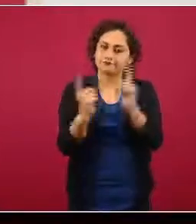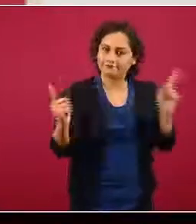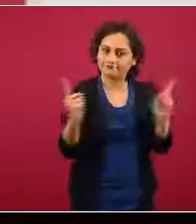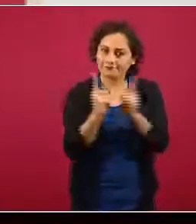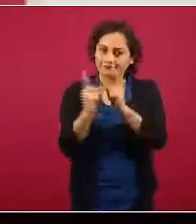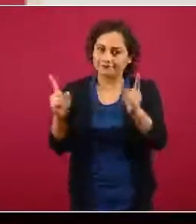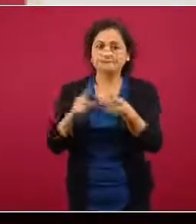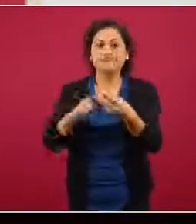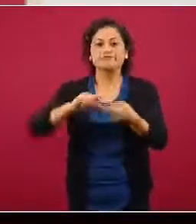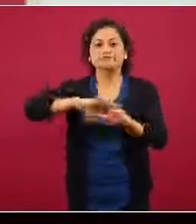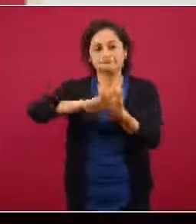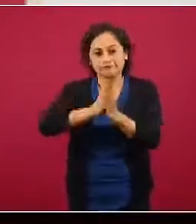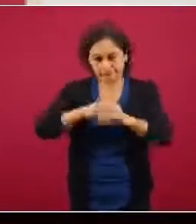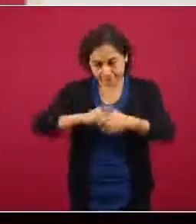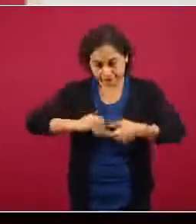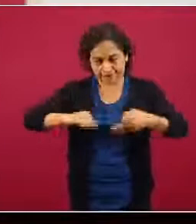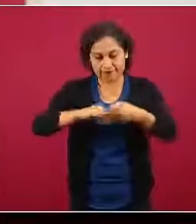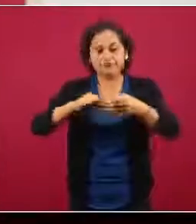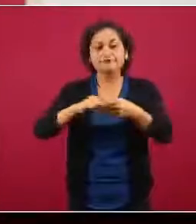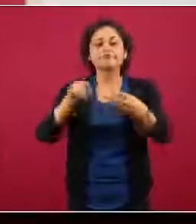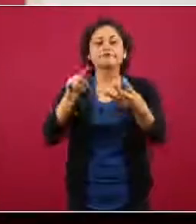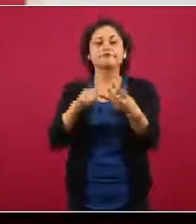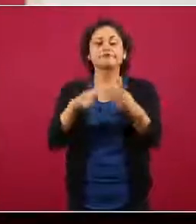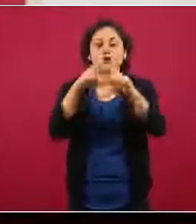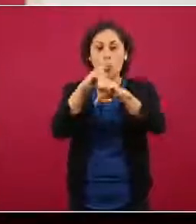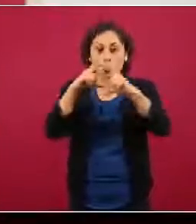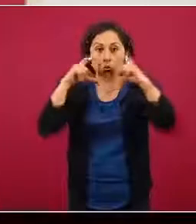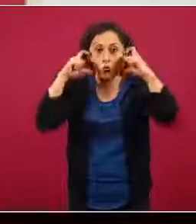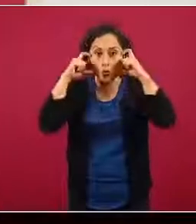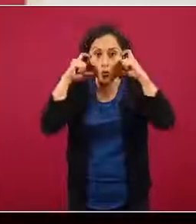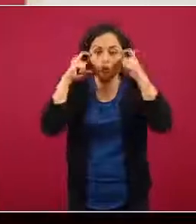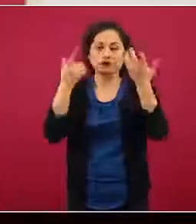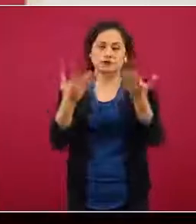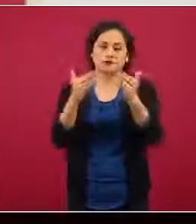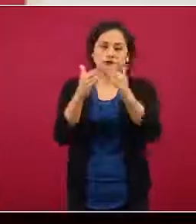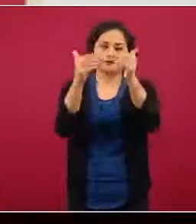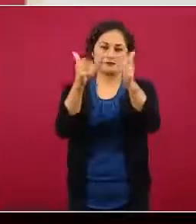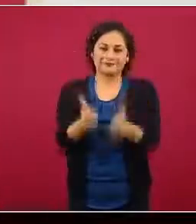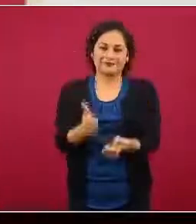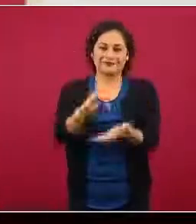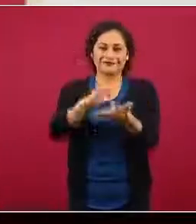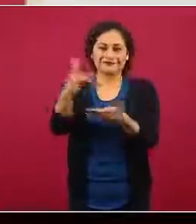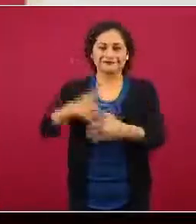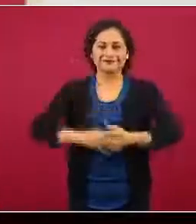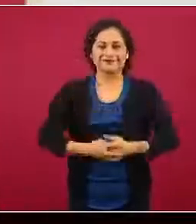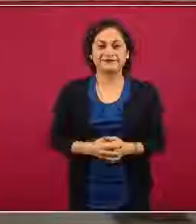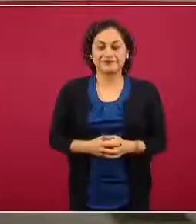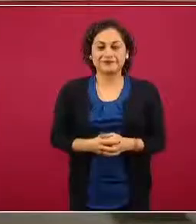etiqueta respiratoria, uso del cubrebocas y quédate en casa. Muchas gracias.